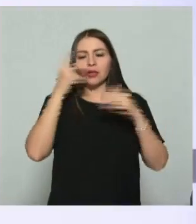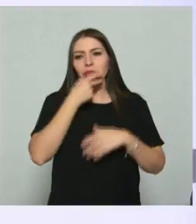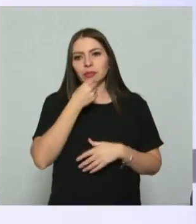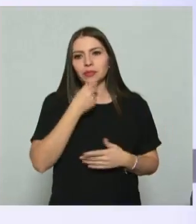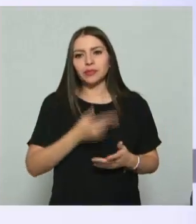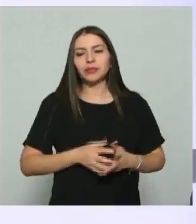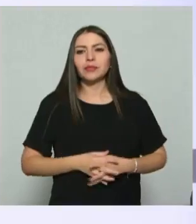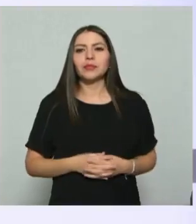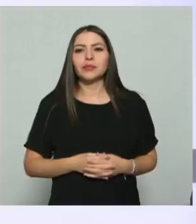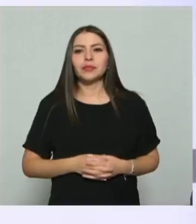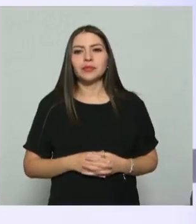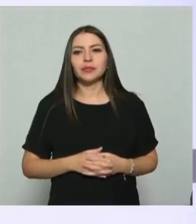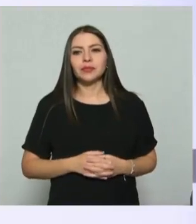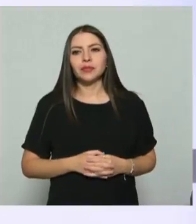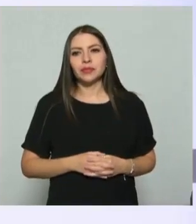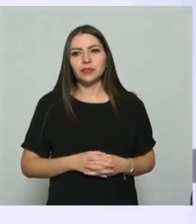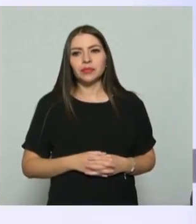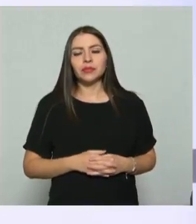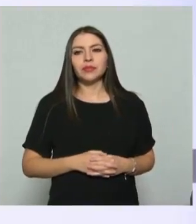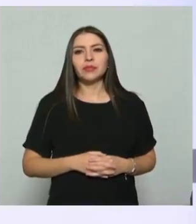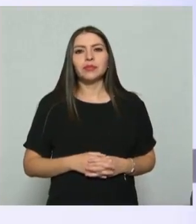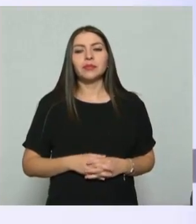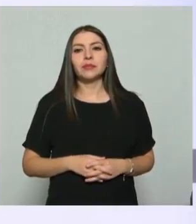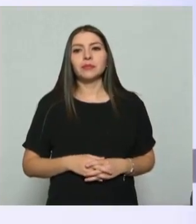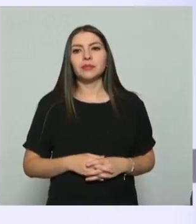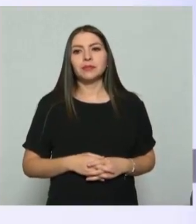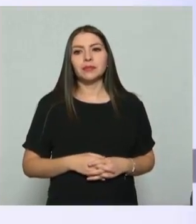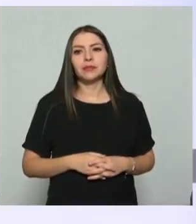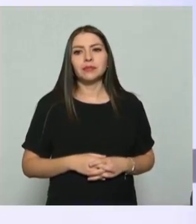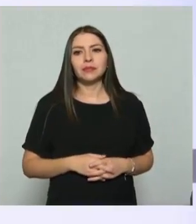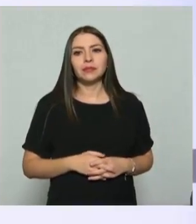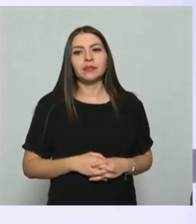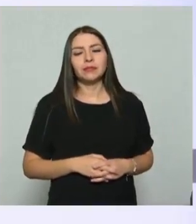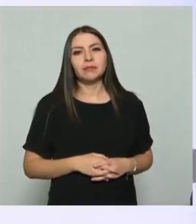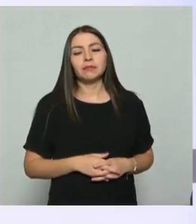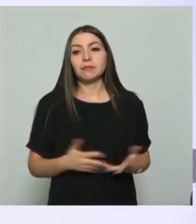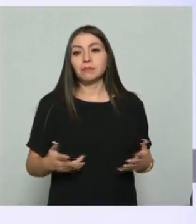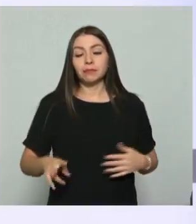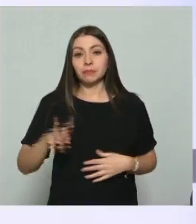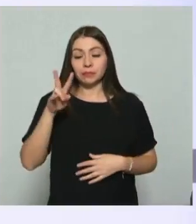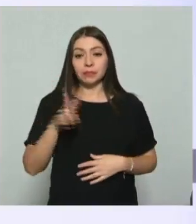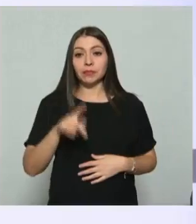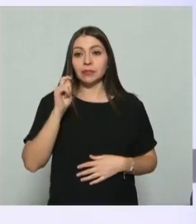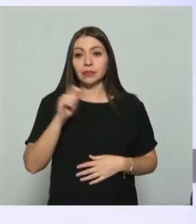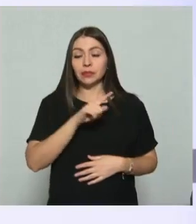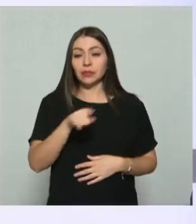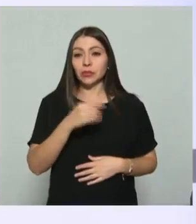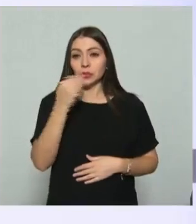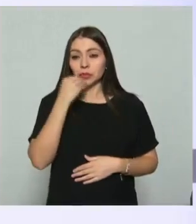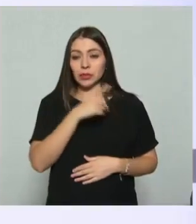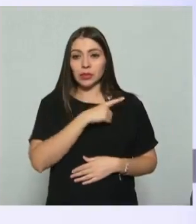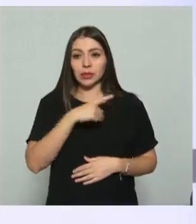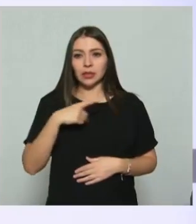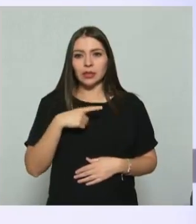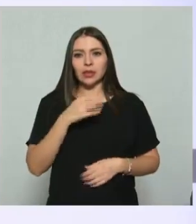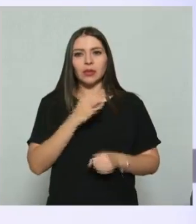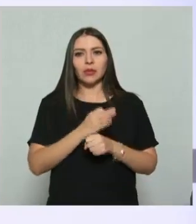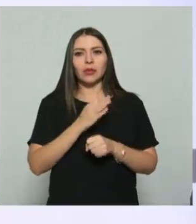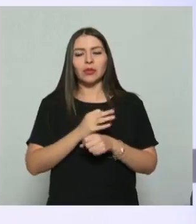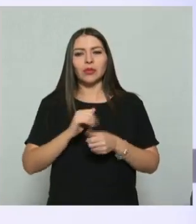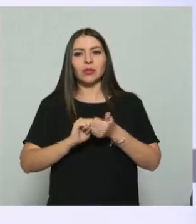Claro. Mira, en realidad, ¿qué es lo que debemos comer? Lo que ha pasado también es que se ha medicalizado